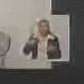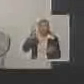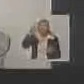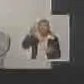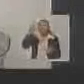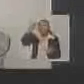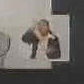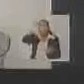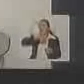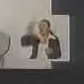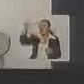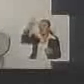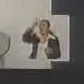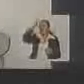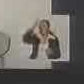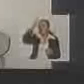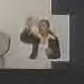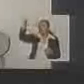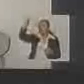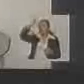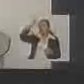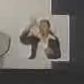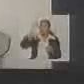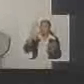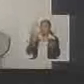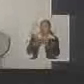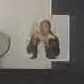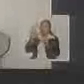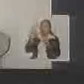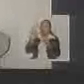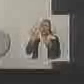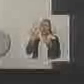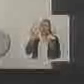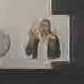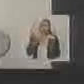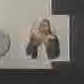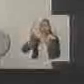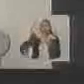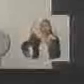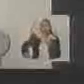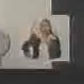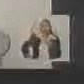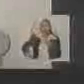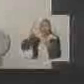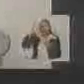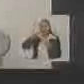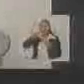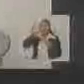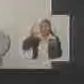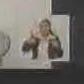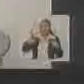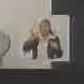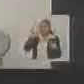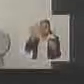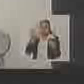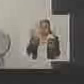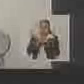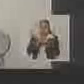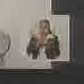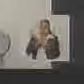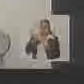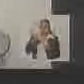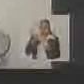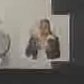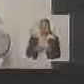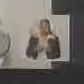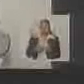el cual tú, en compañía mía y en compañía, en caso de que los demás candidatos se unan a este objetivo de recuperar